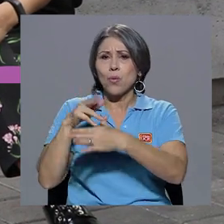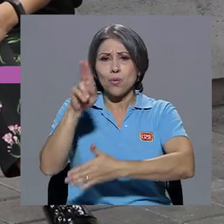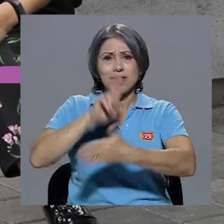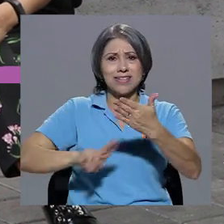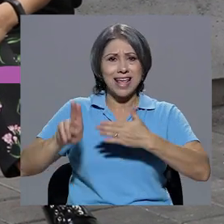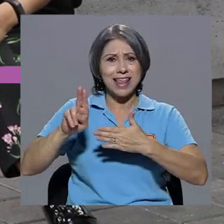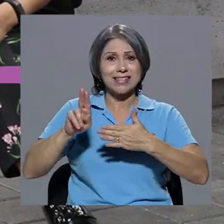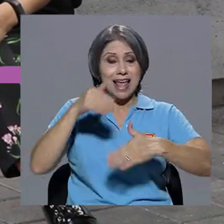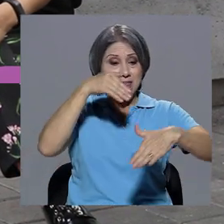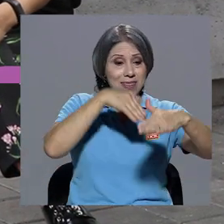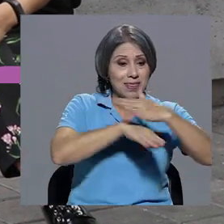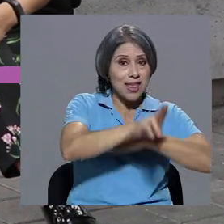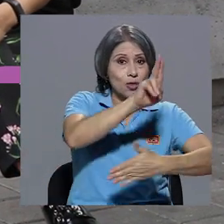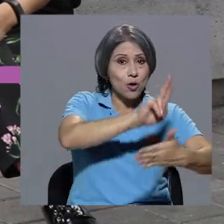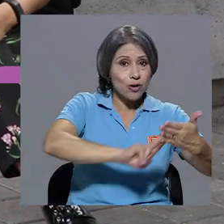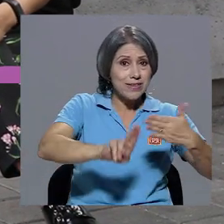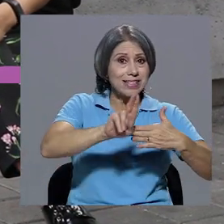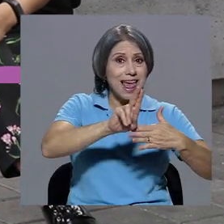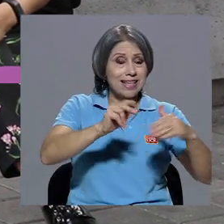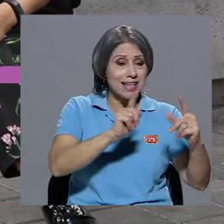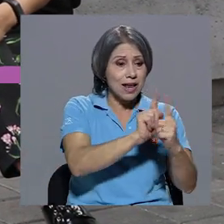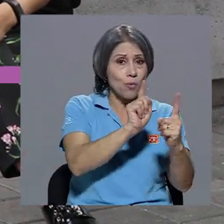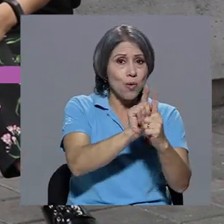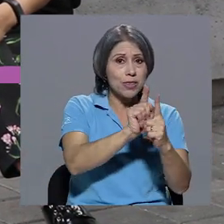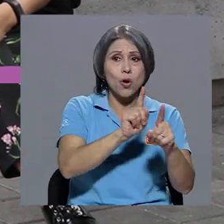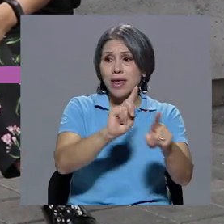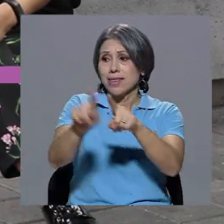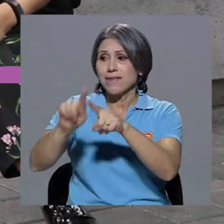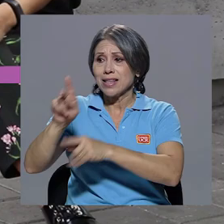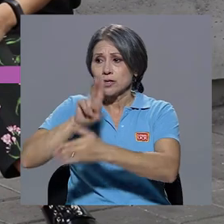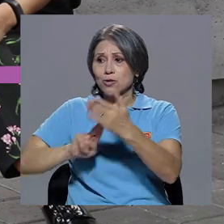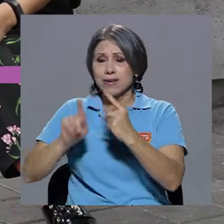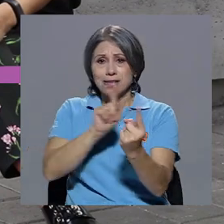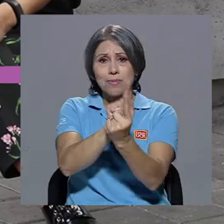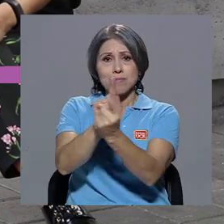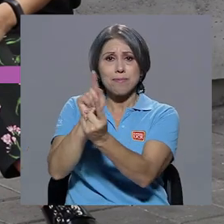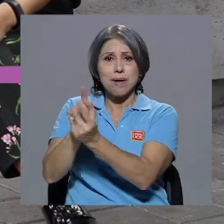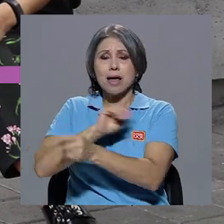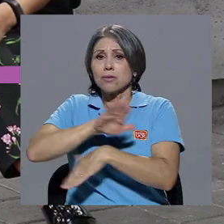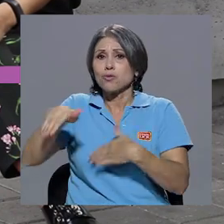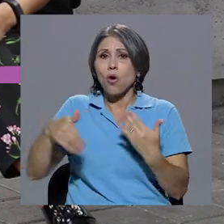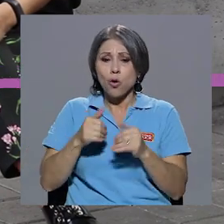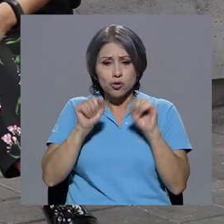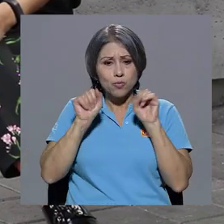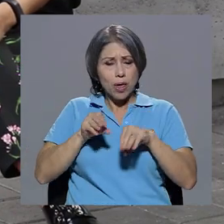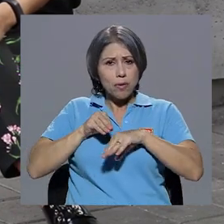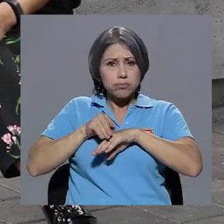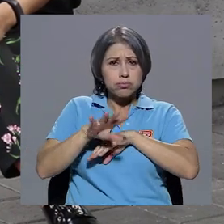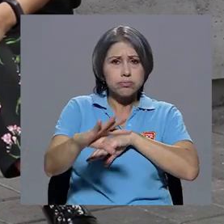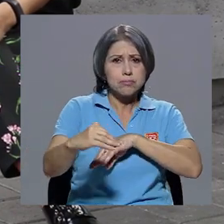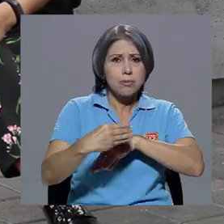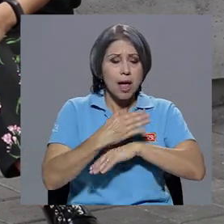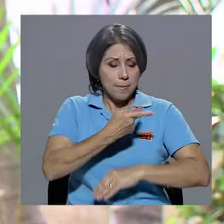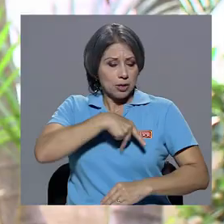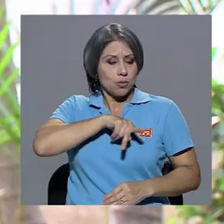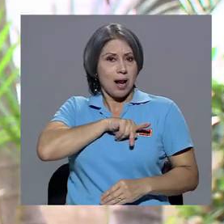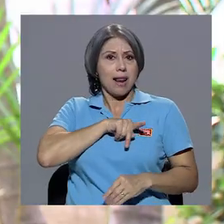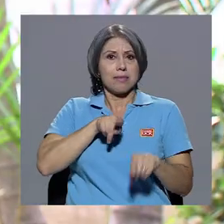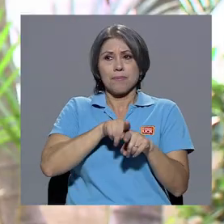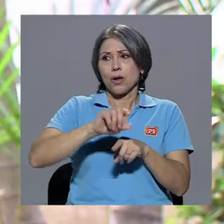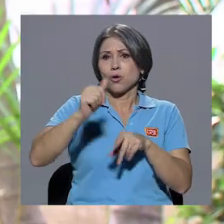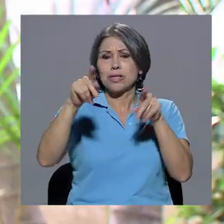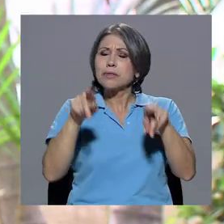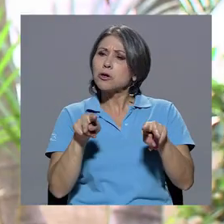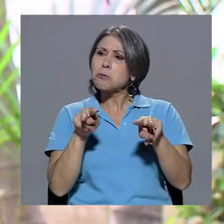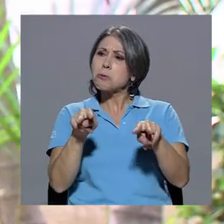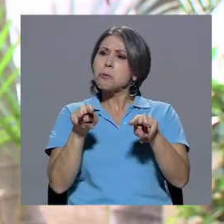hacer encuentros dentro de las universidades interuniversitarios para que todos nos empezamos a nutrir tanto la experiencia personal cuanto la experiencia ajena y podamos empoderar